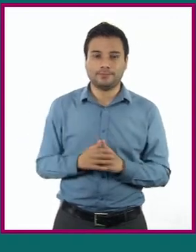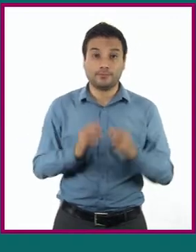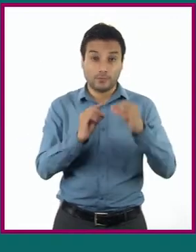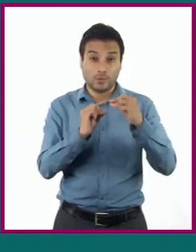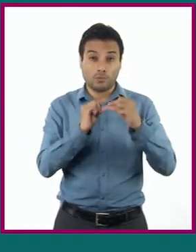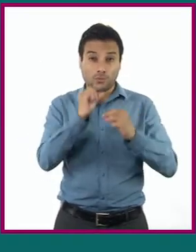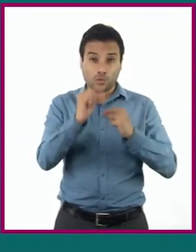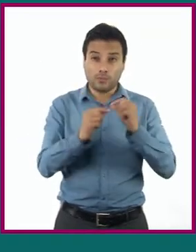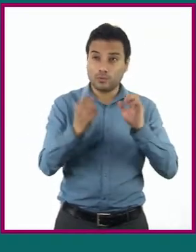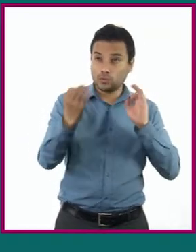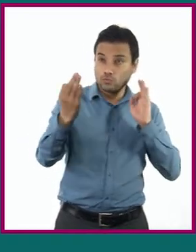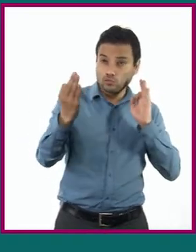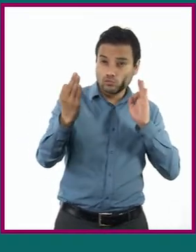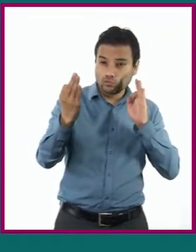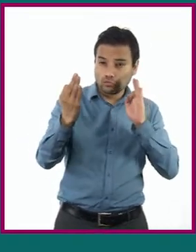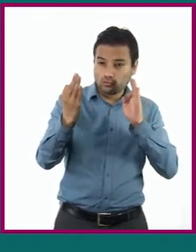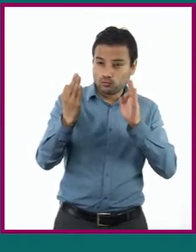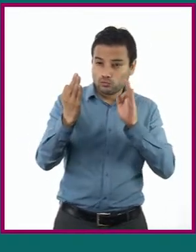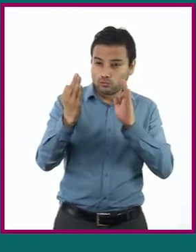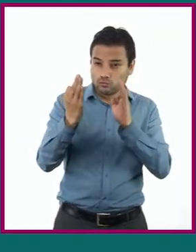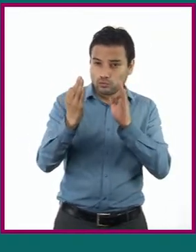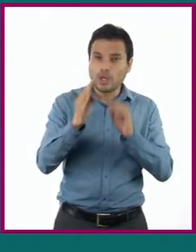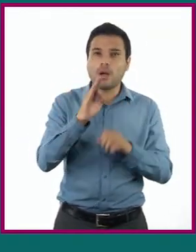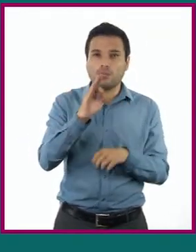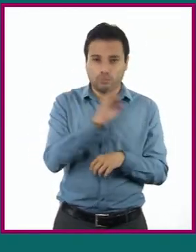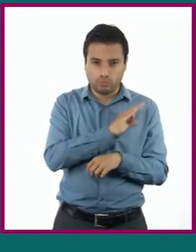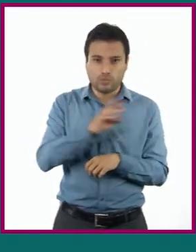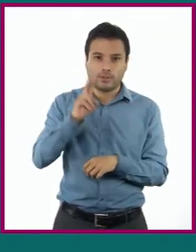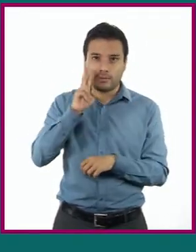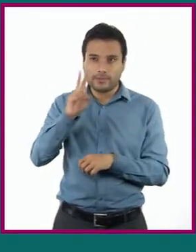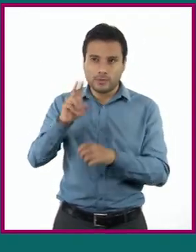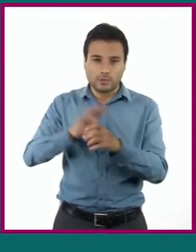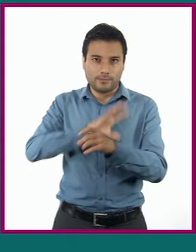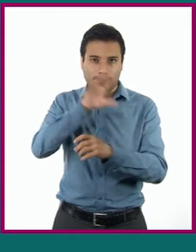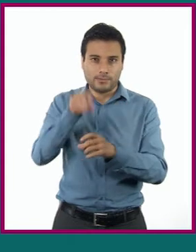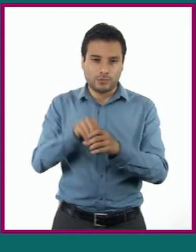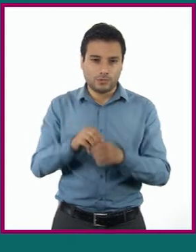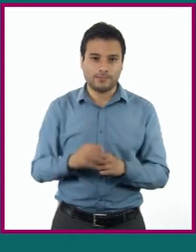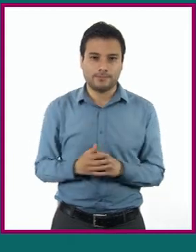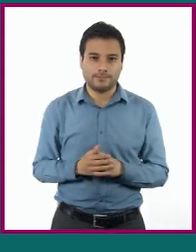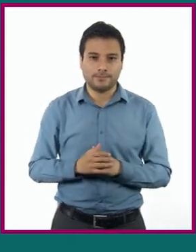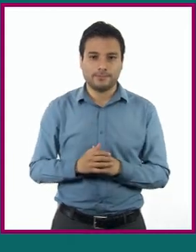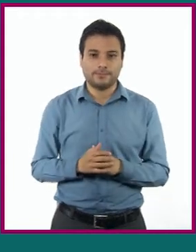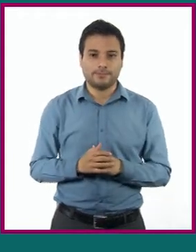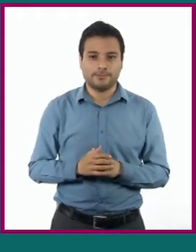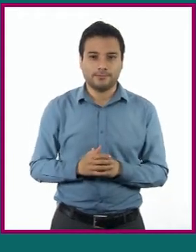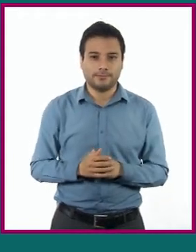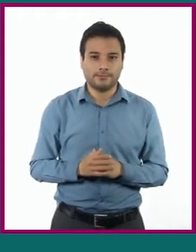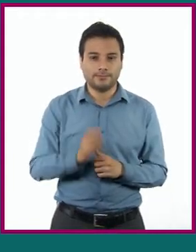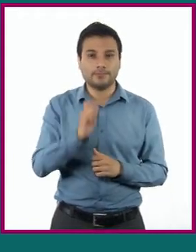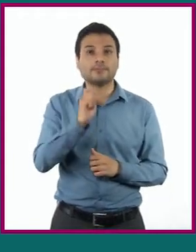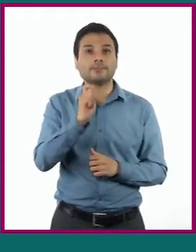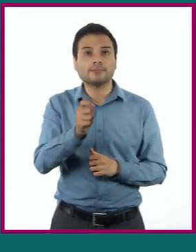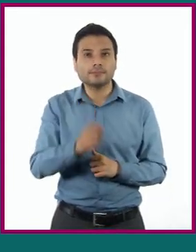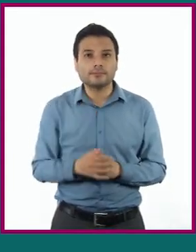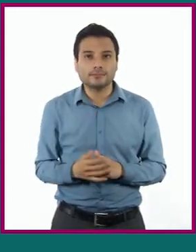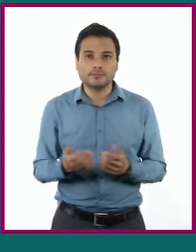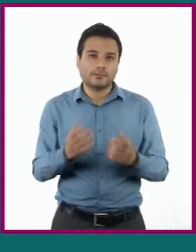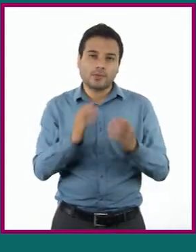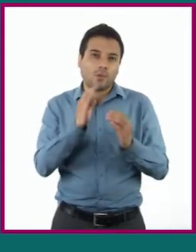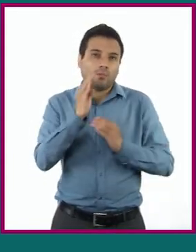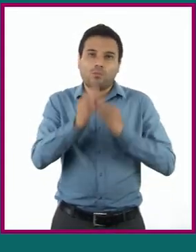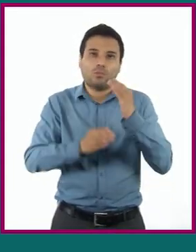nos acercamos ya se puede ver el objeto completo. Esta es una evidencia de la curvatura de la